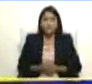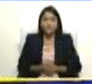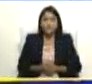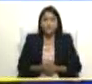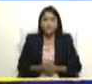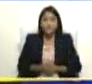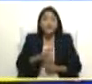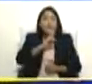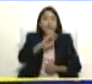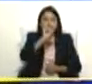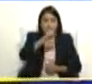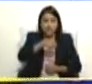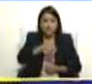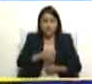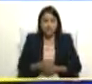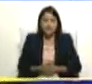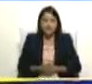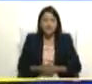Opción del sí,